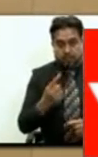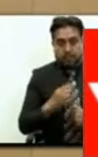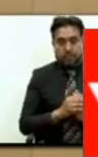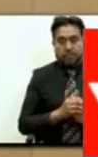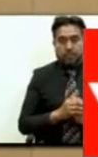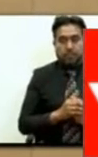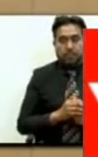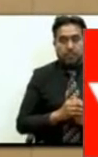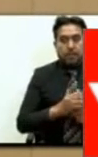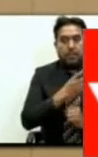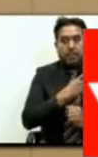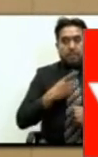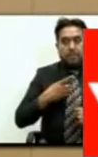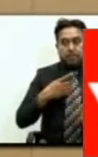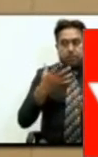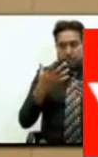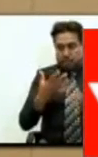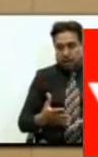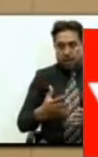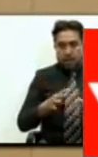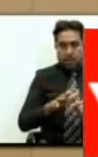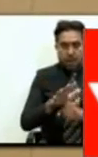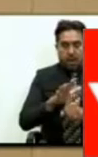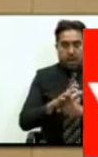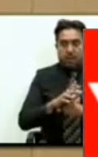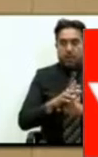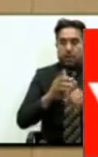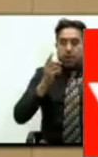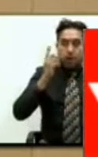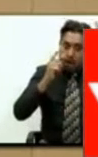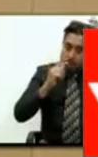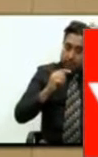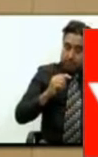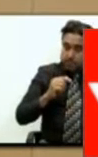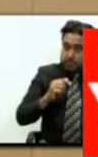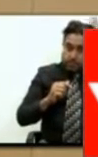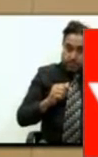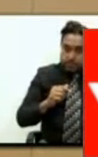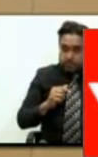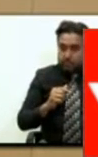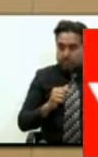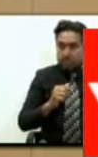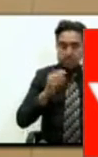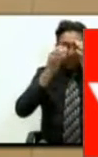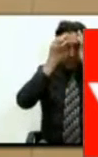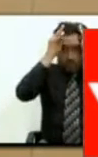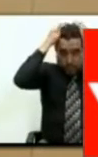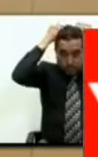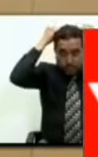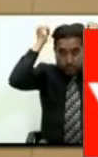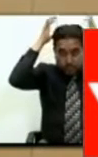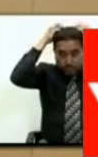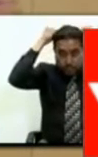esto debe de tener consecuencias espero y yo creo que sí porque